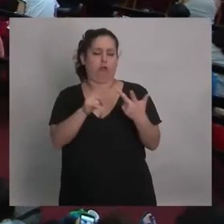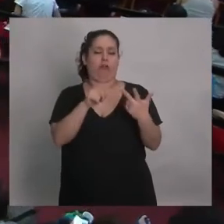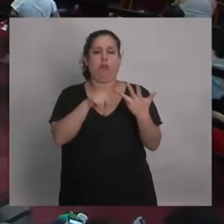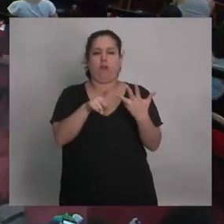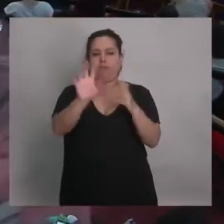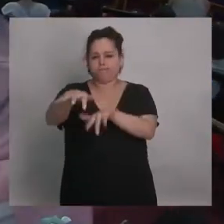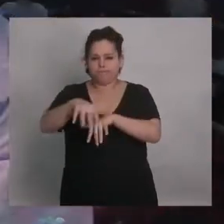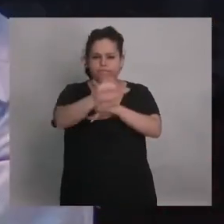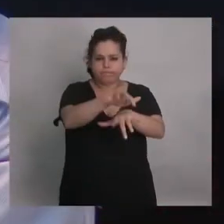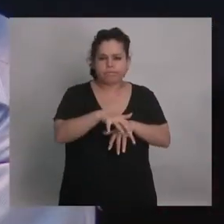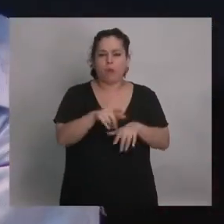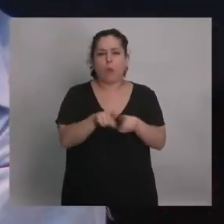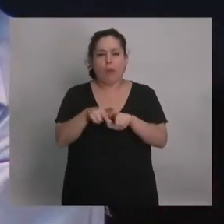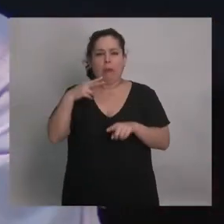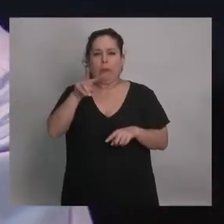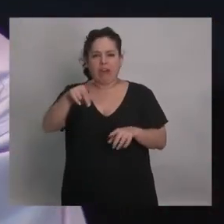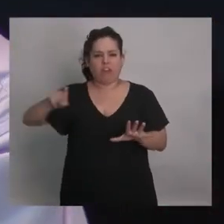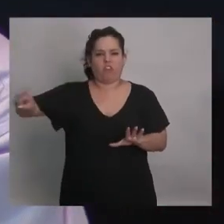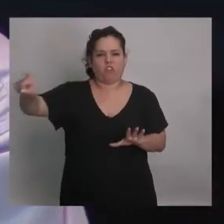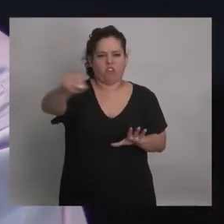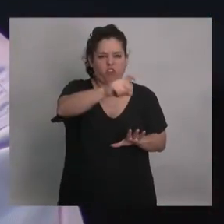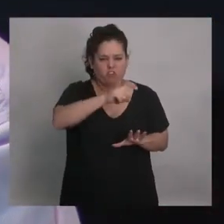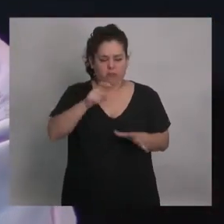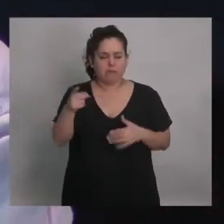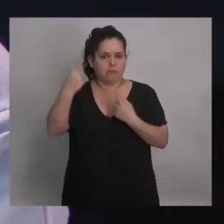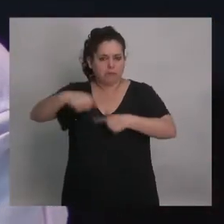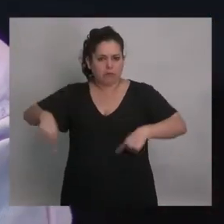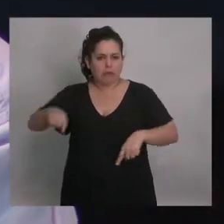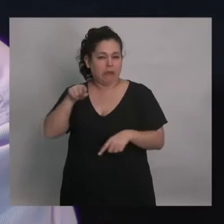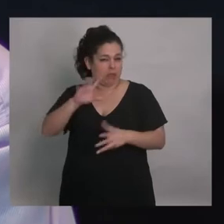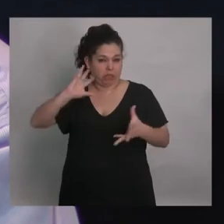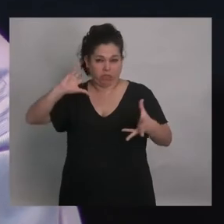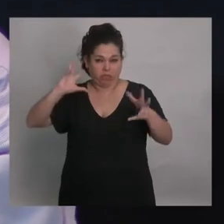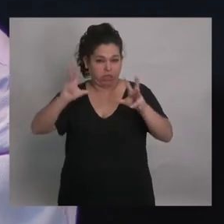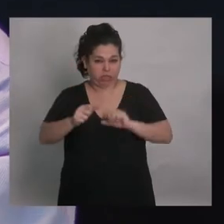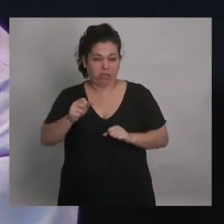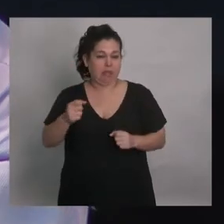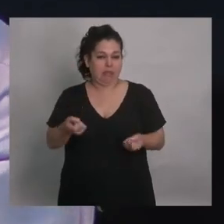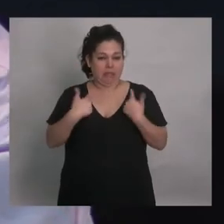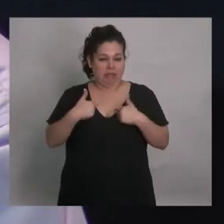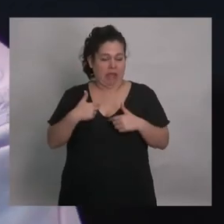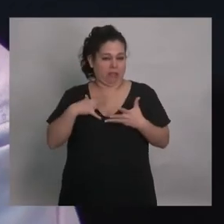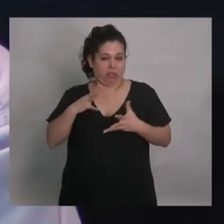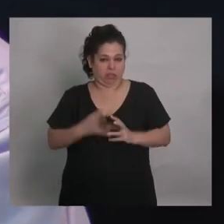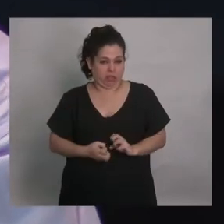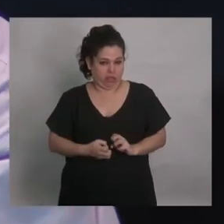los agrotóxicos como el glisofato esto que hace tanto daño a la megaminería